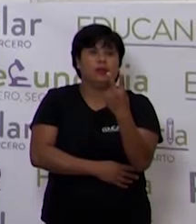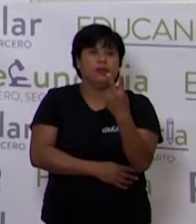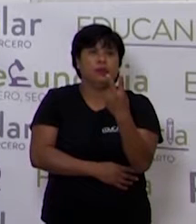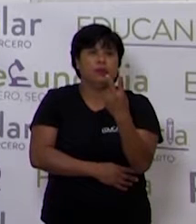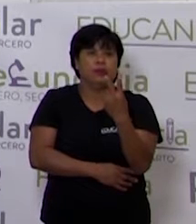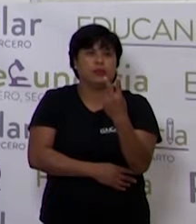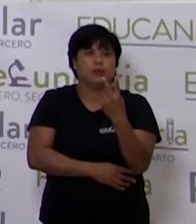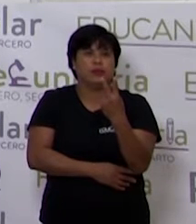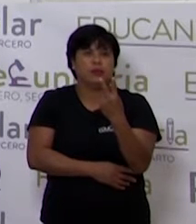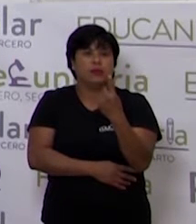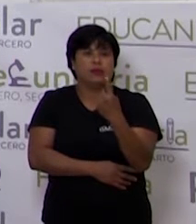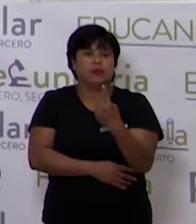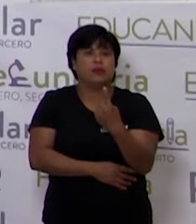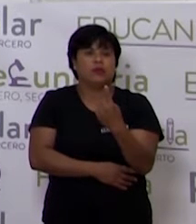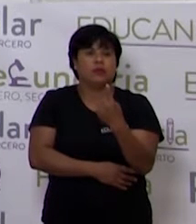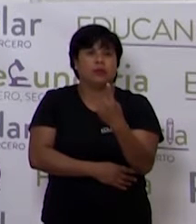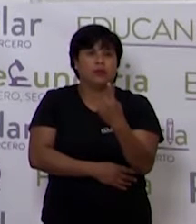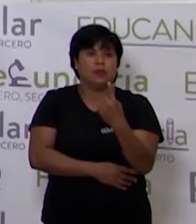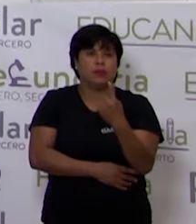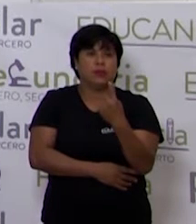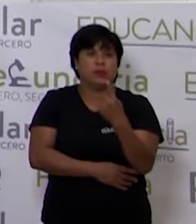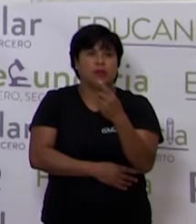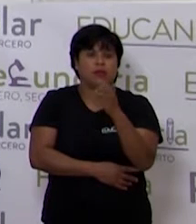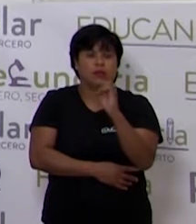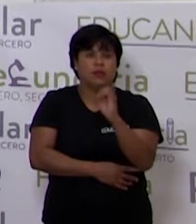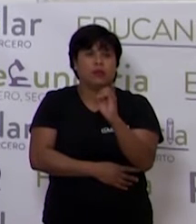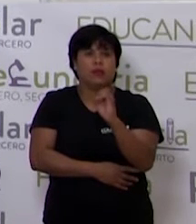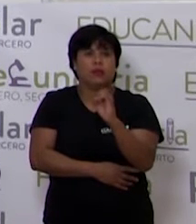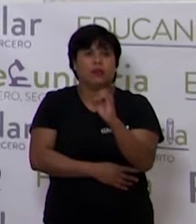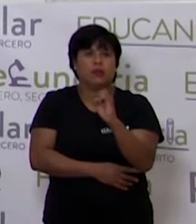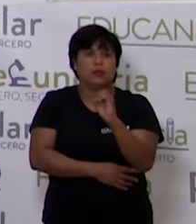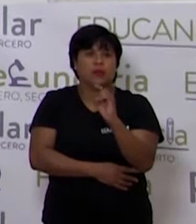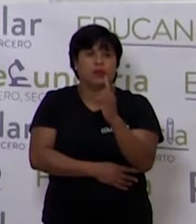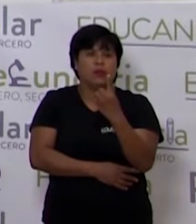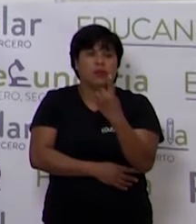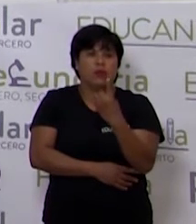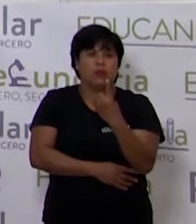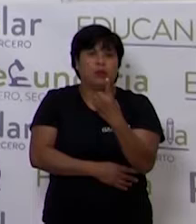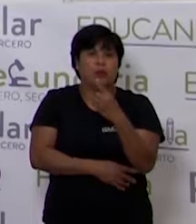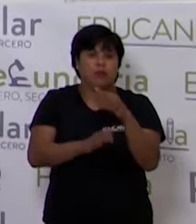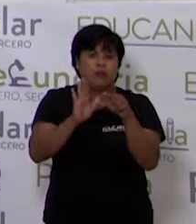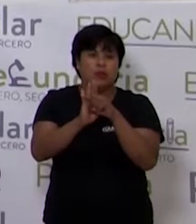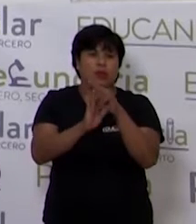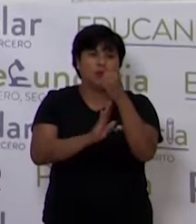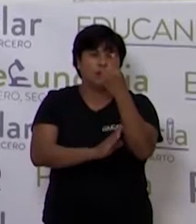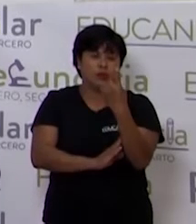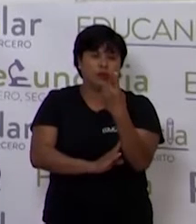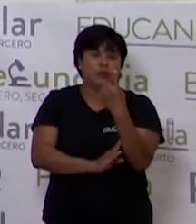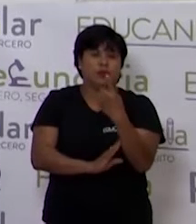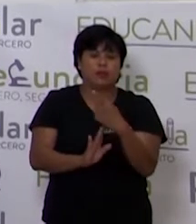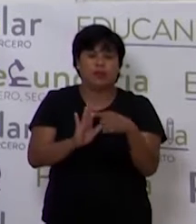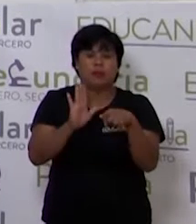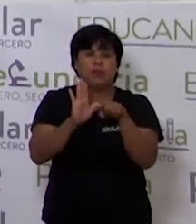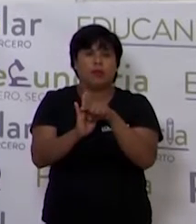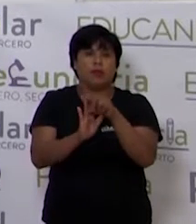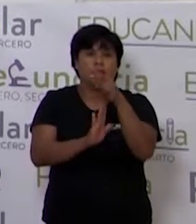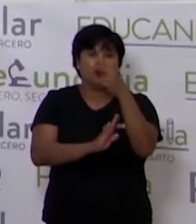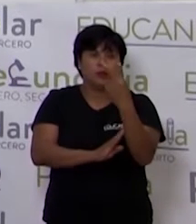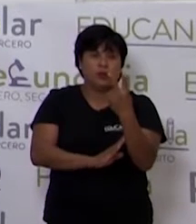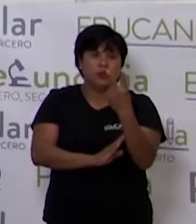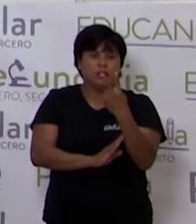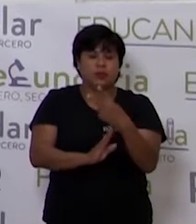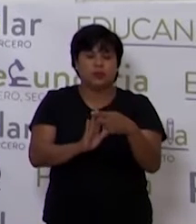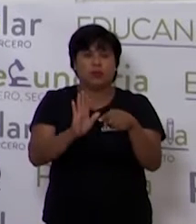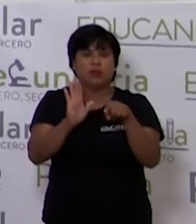2, 1, 0, menos 1,